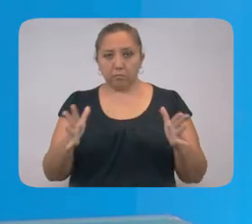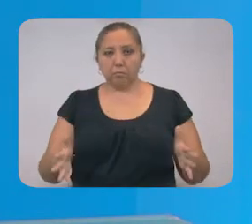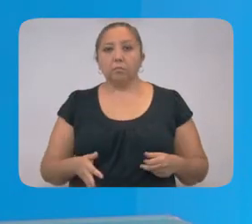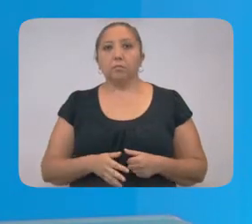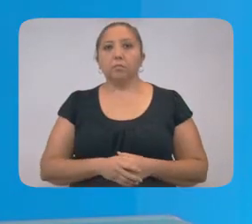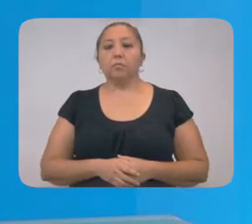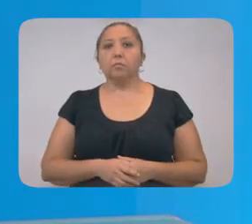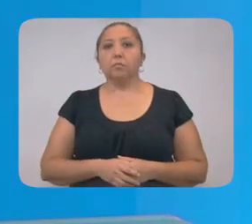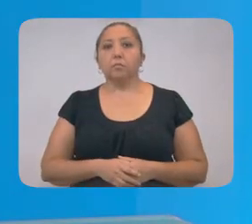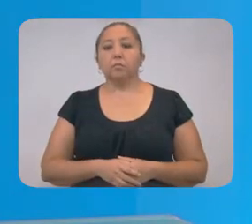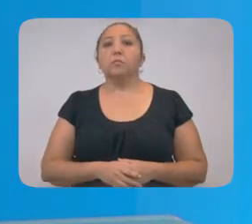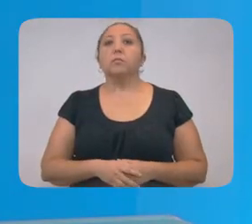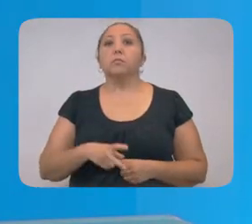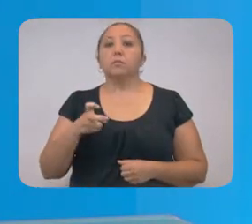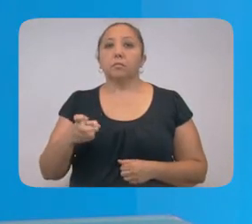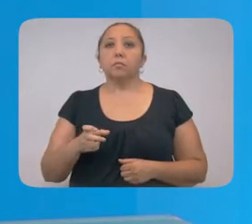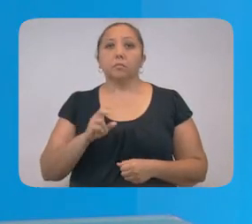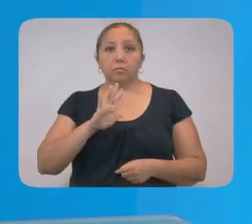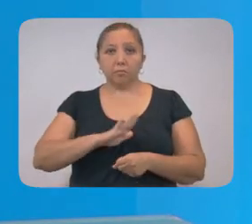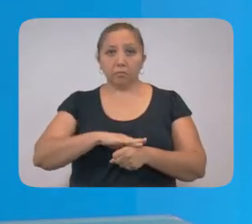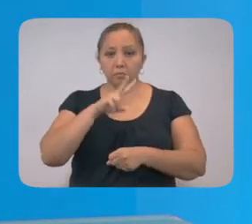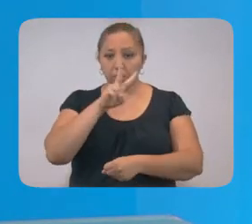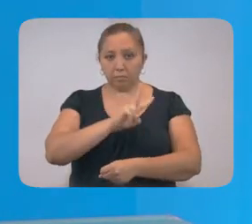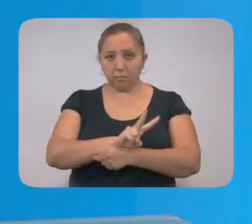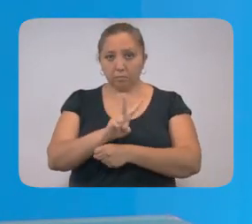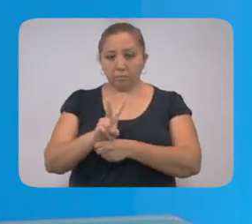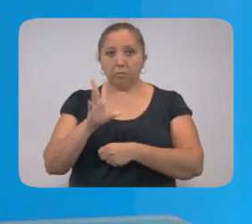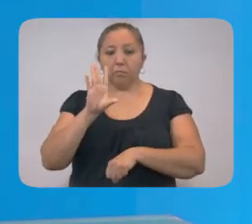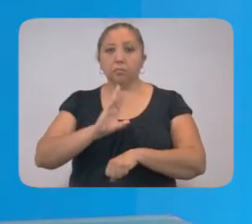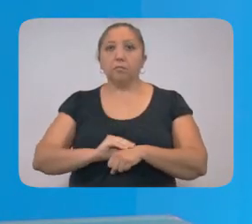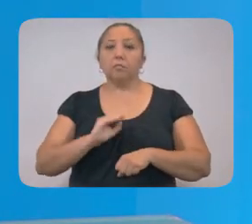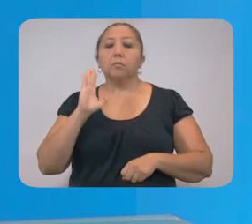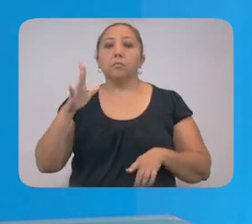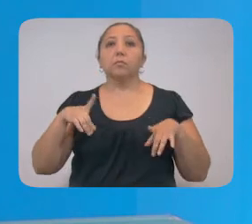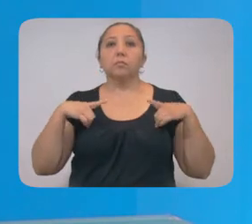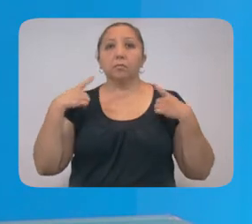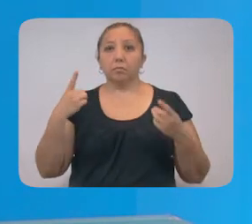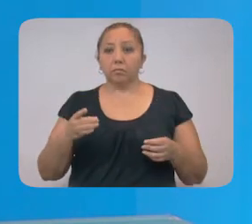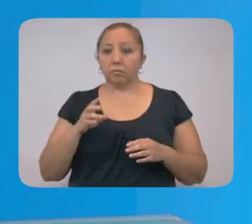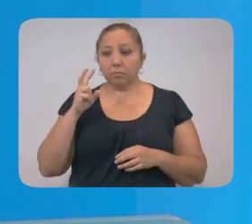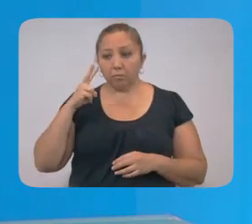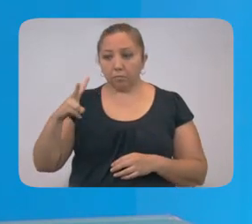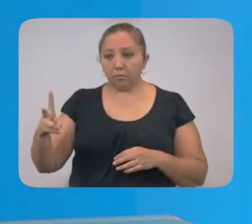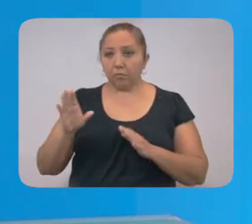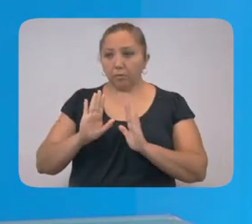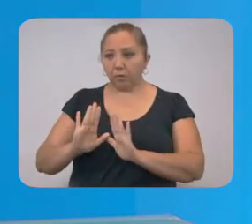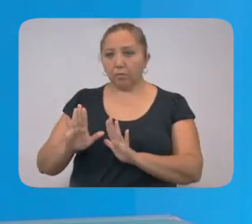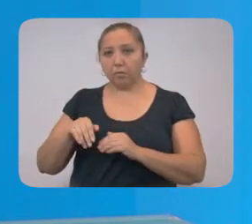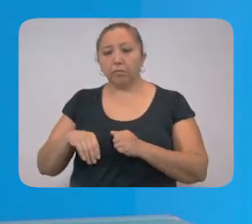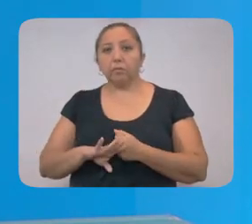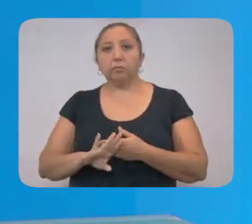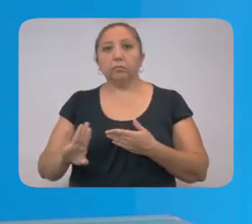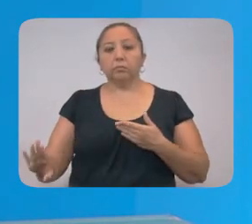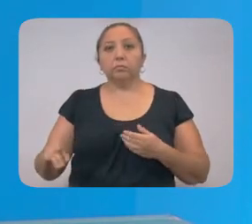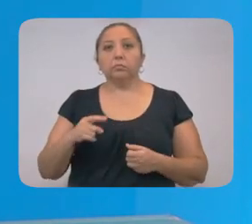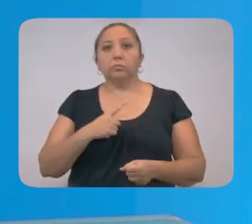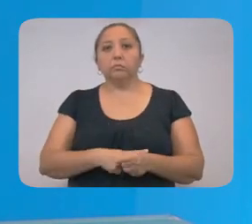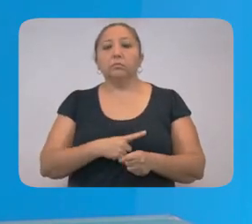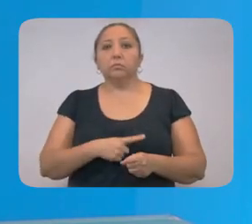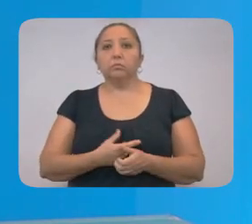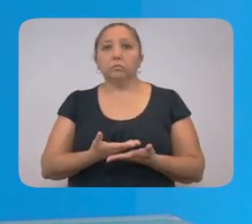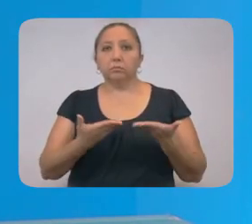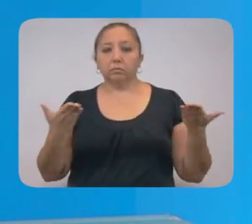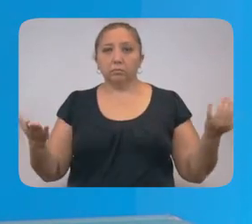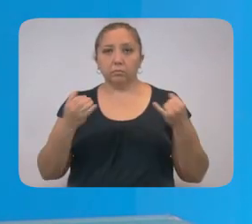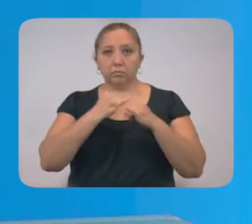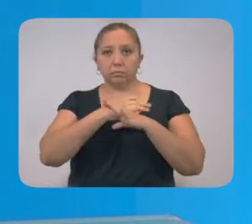operativos. Esta mayor vigilancia epidemiológica permitirá cortar oportunamente cadenas de contagio. A continuación,